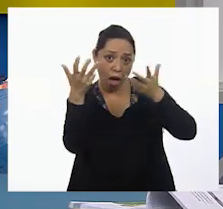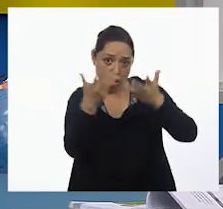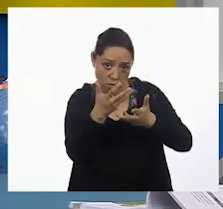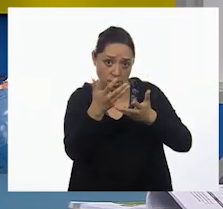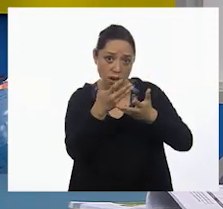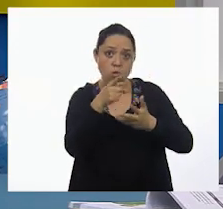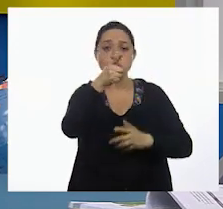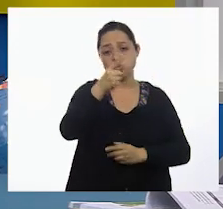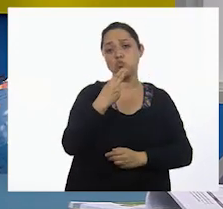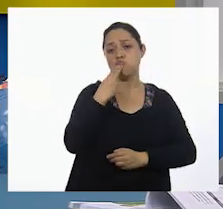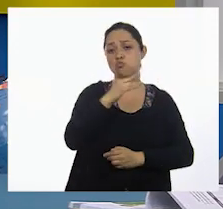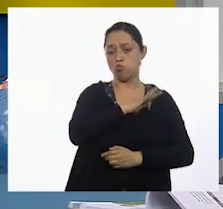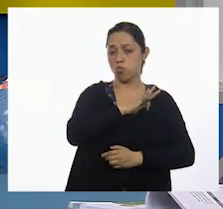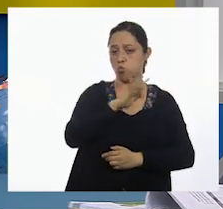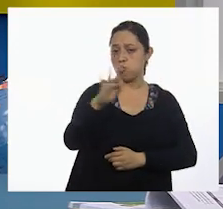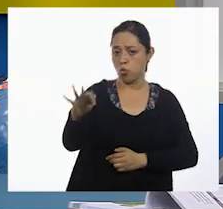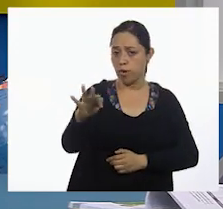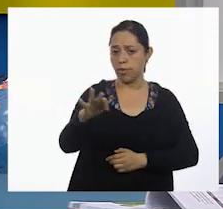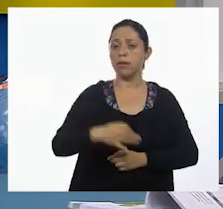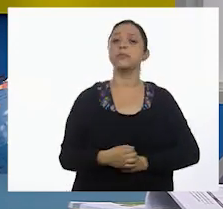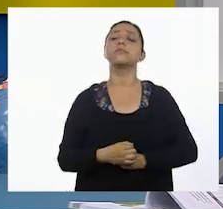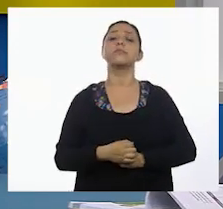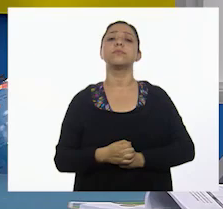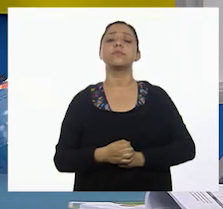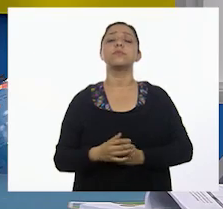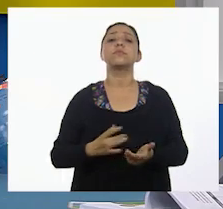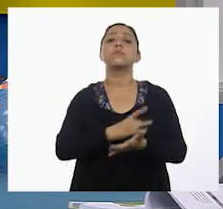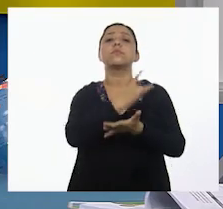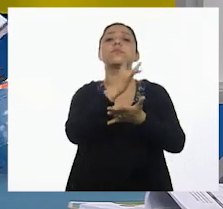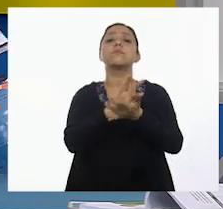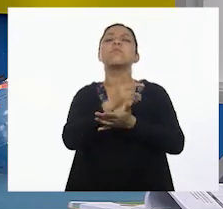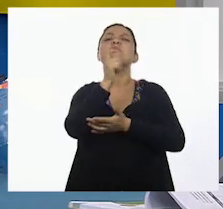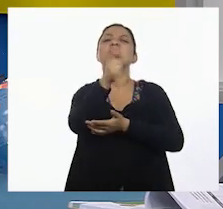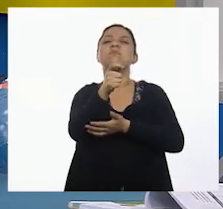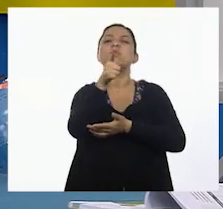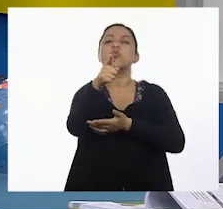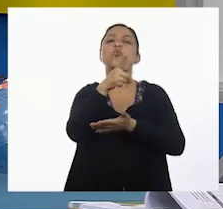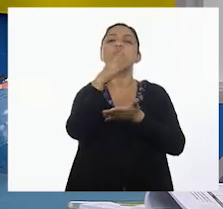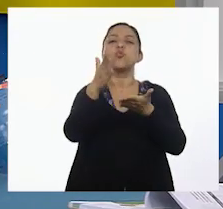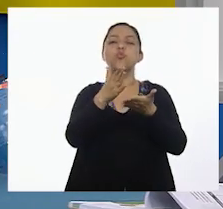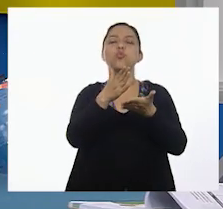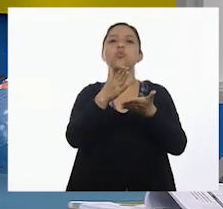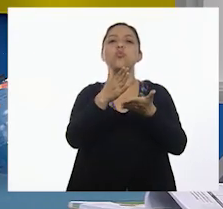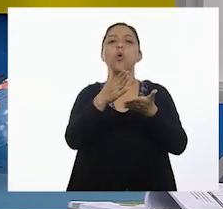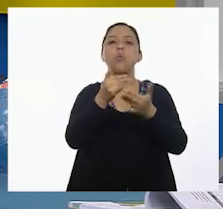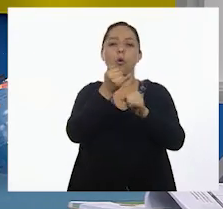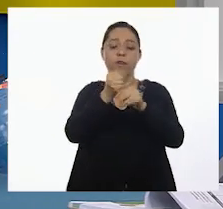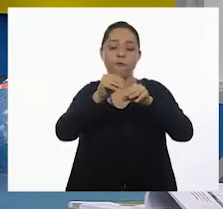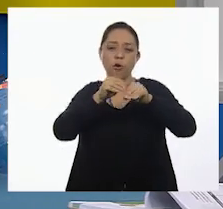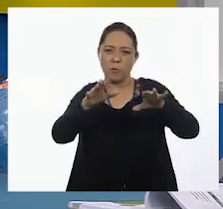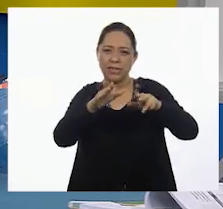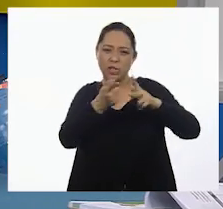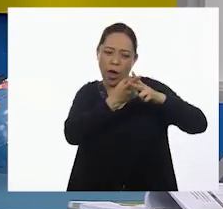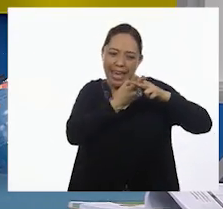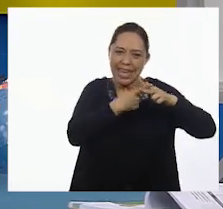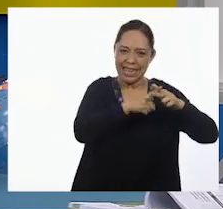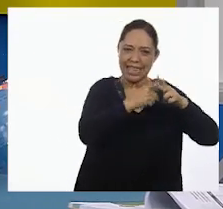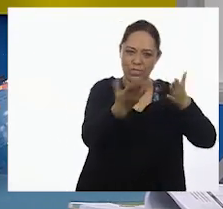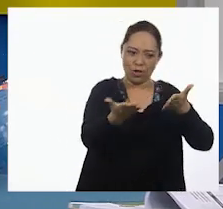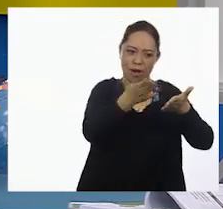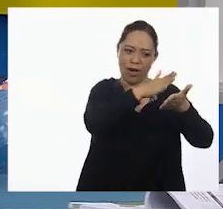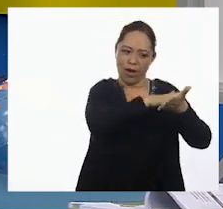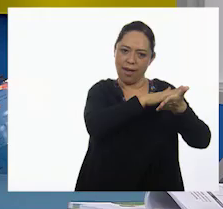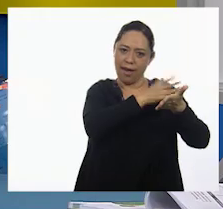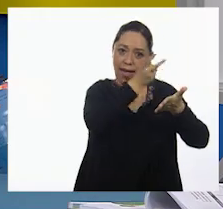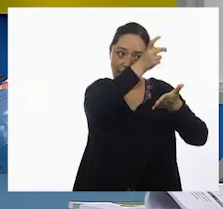puedes utilizar y solamente tendrás que consultar los datos que aparecen al inicio para que